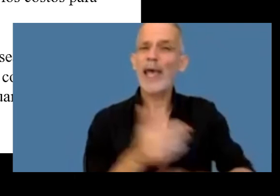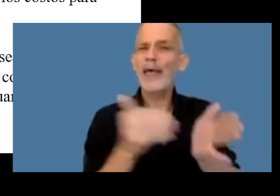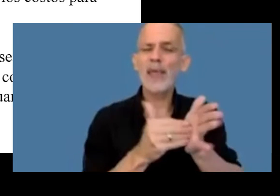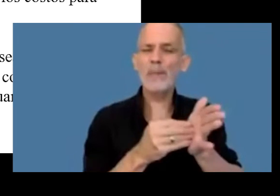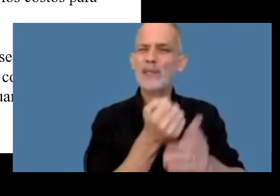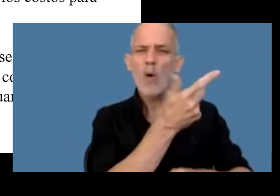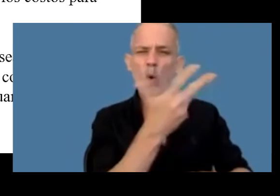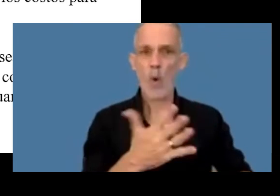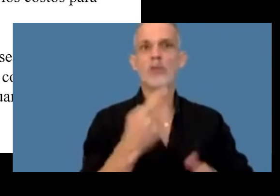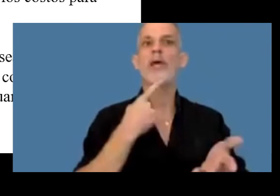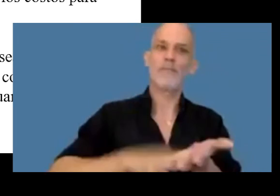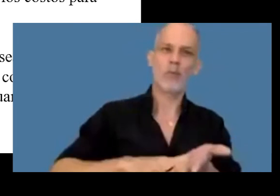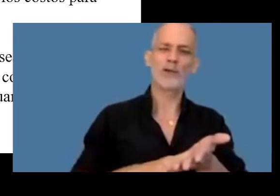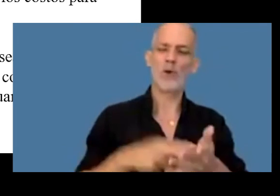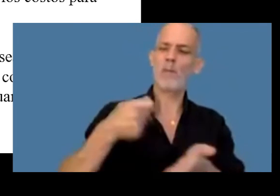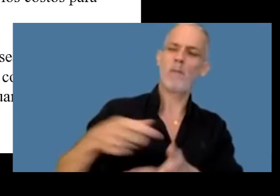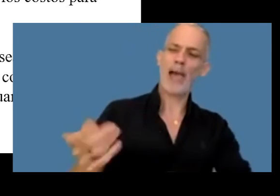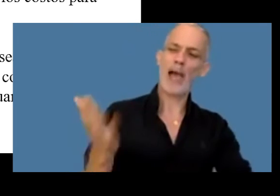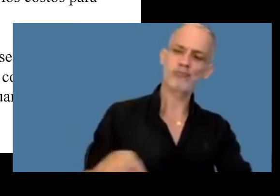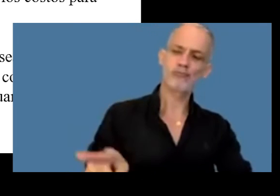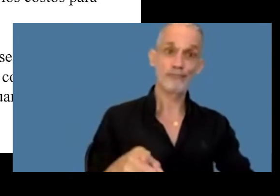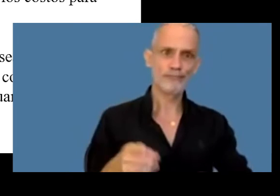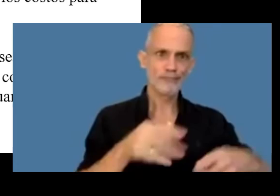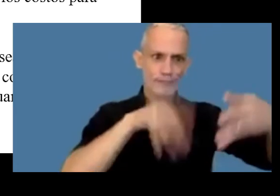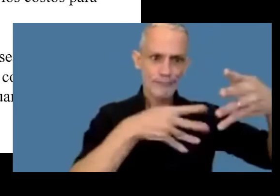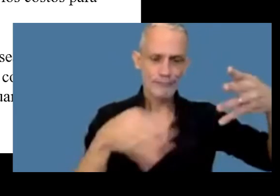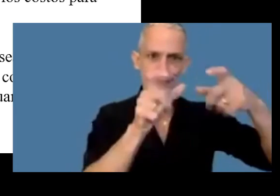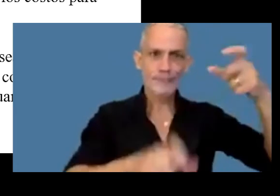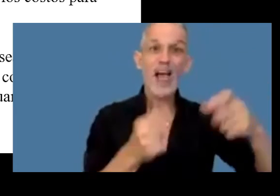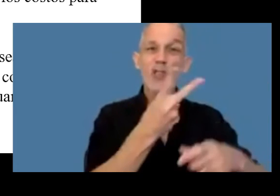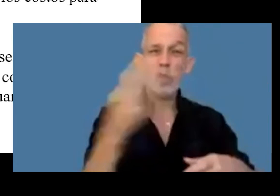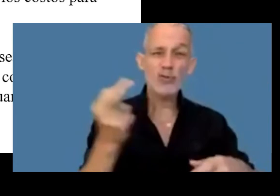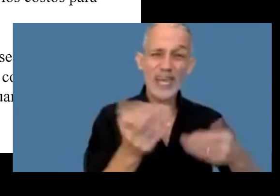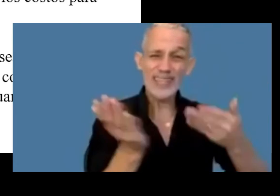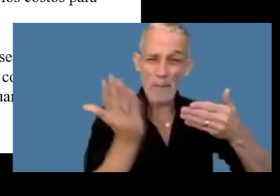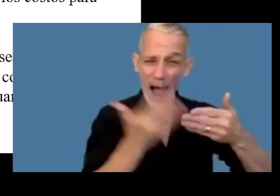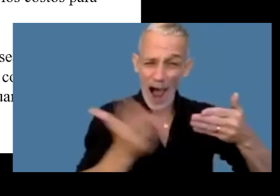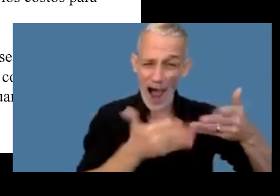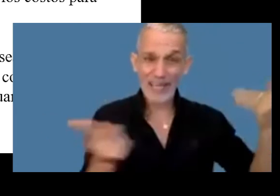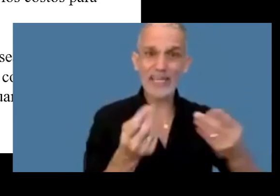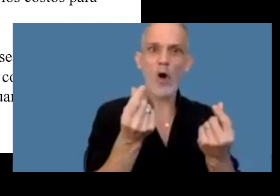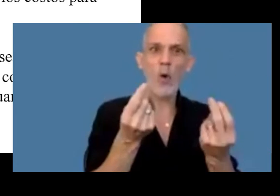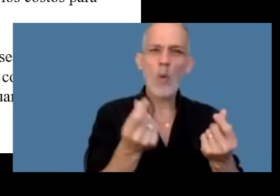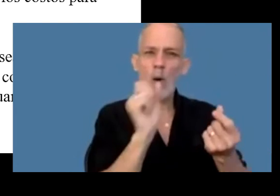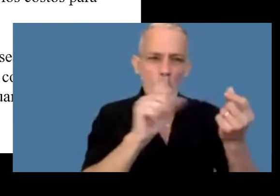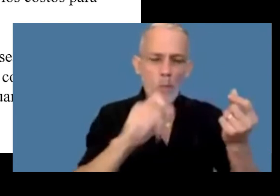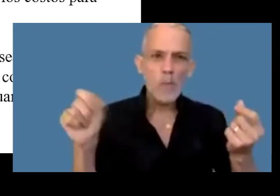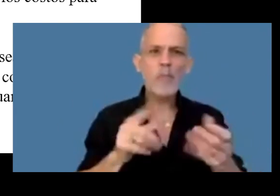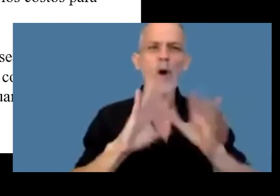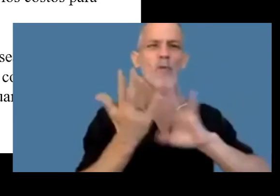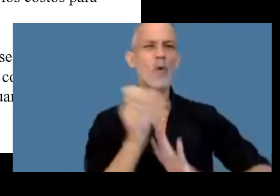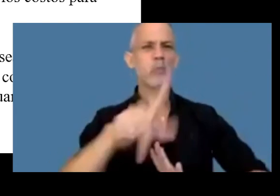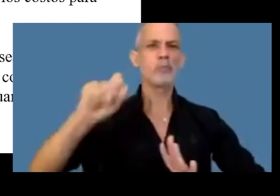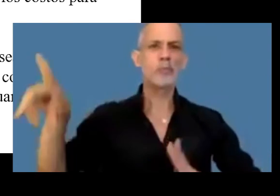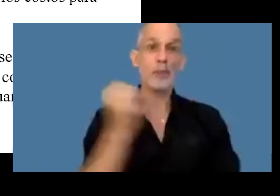es el impuesto. Este tabulador de casi 200 páginas indica los costos por cada tipo y característica de